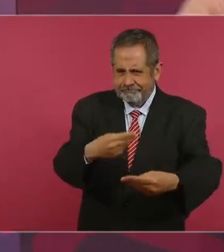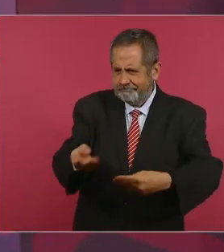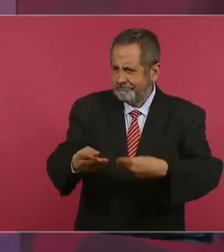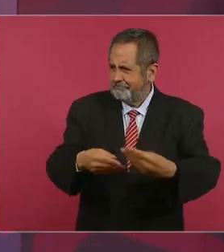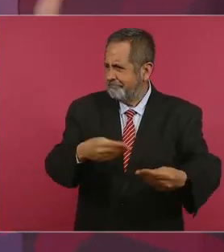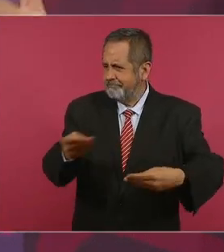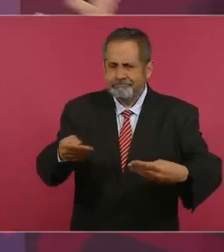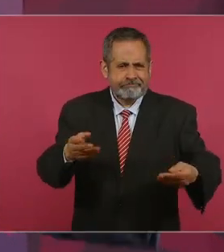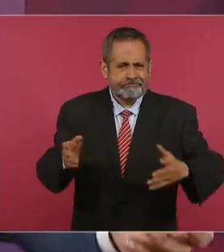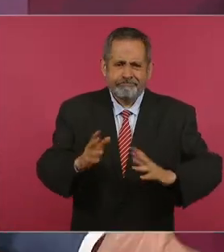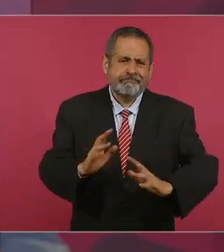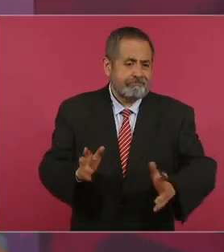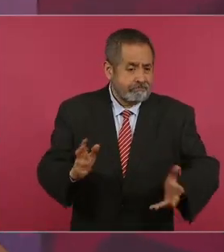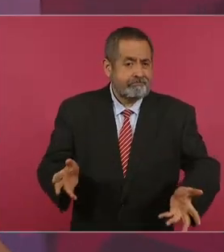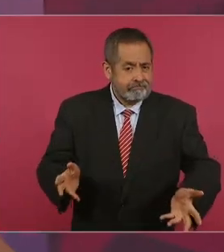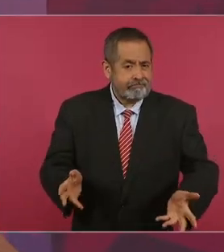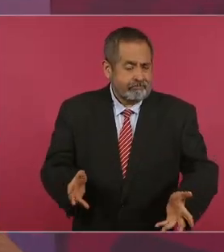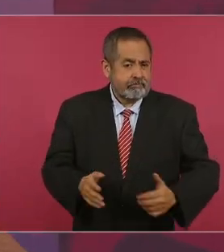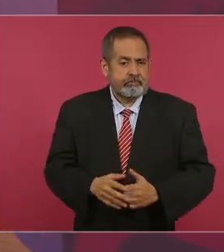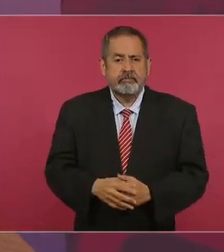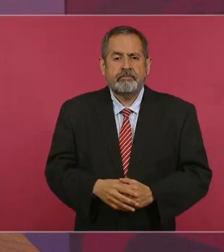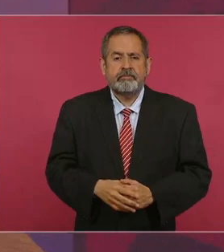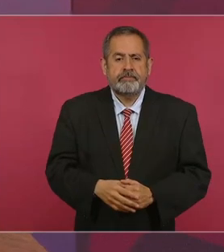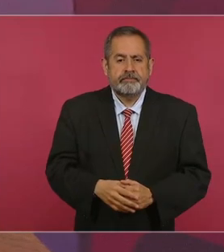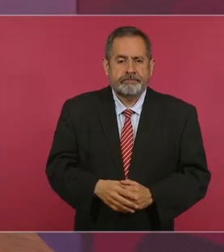Ahora lo que estamos